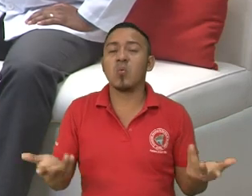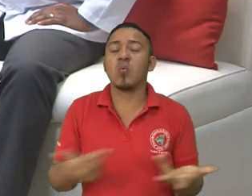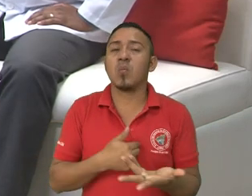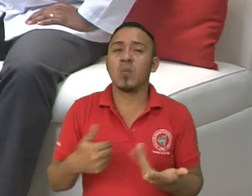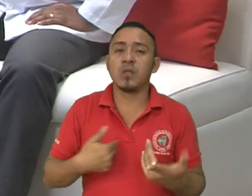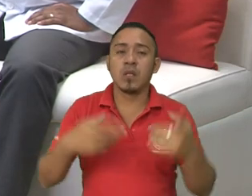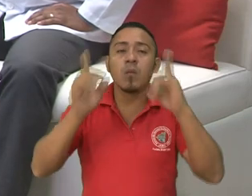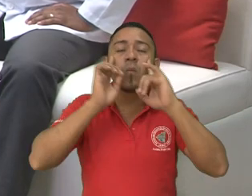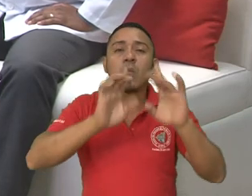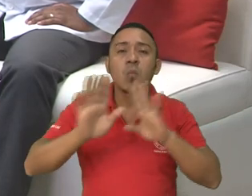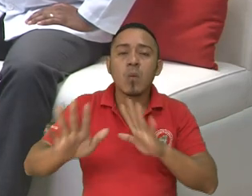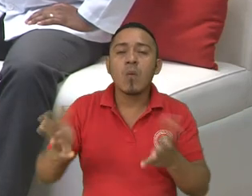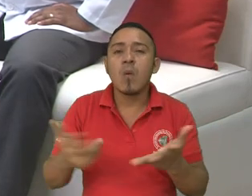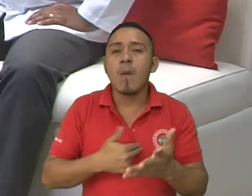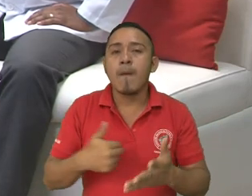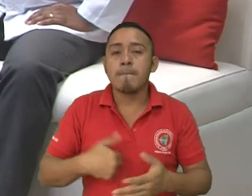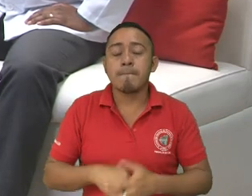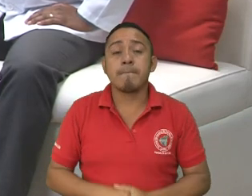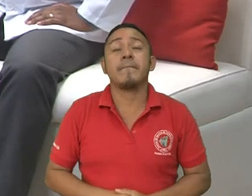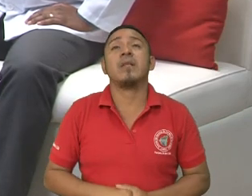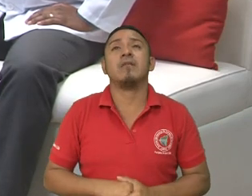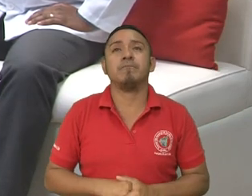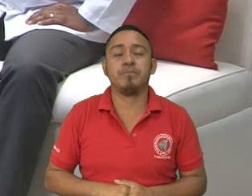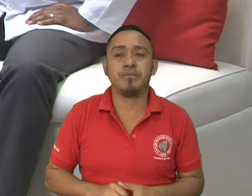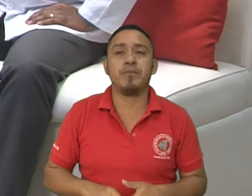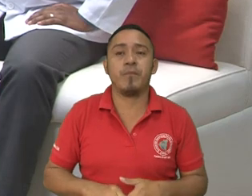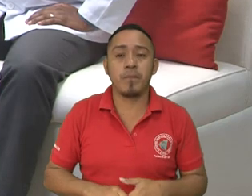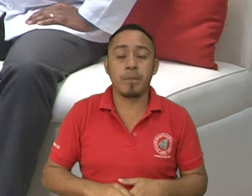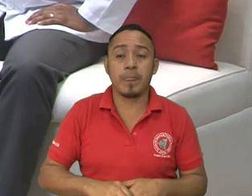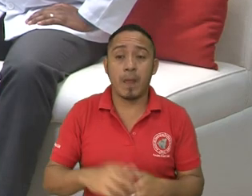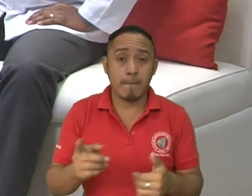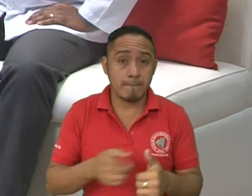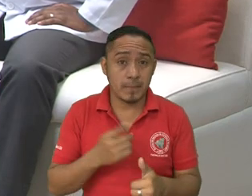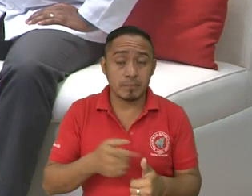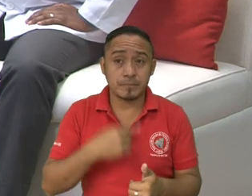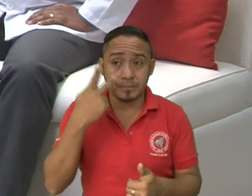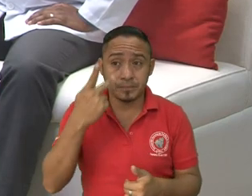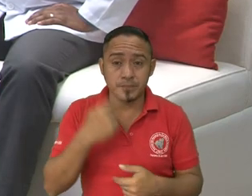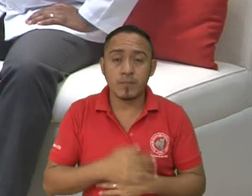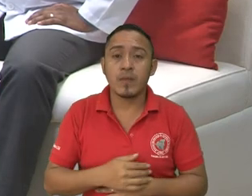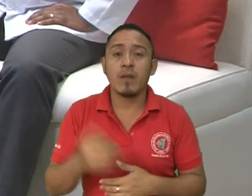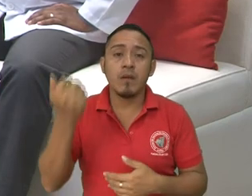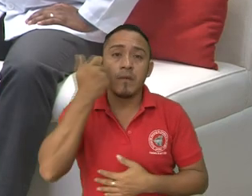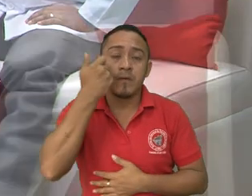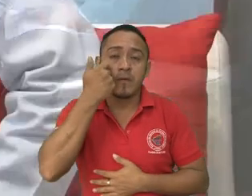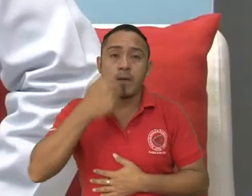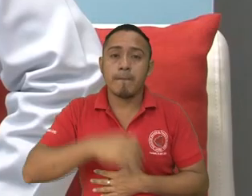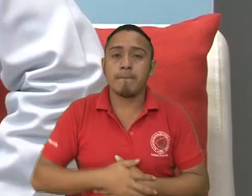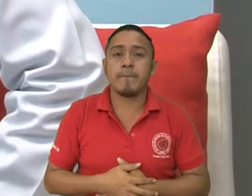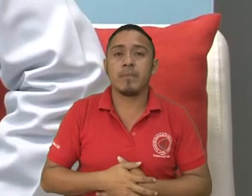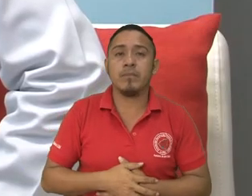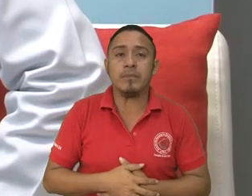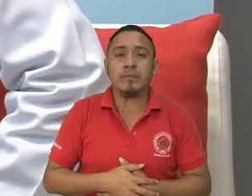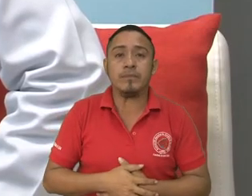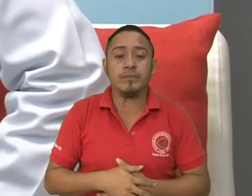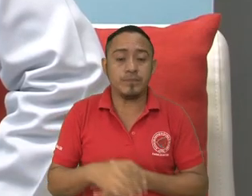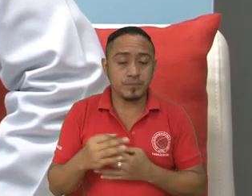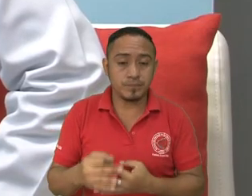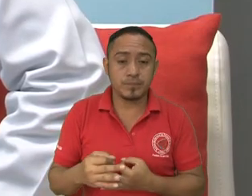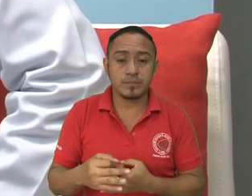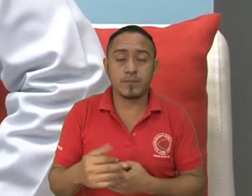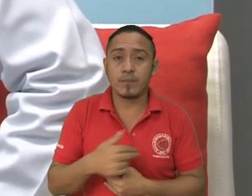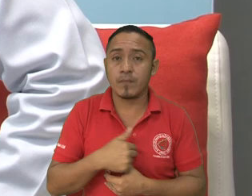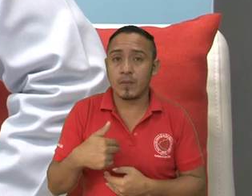debe cuidar y qué hacen ustedes también? Así es. Entonces, identificando que la persona tiene una patología cardíaca, hay que dar